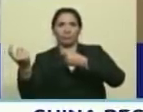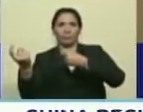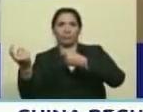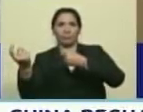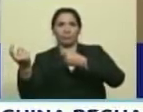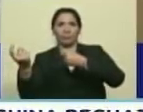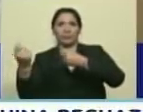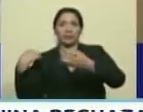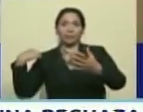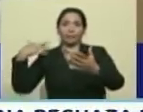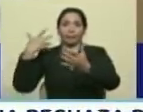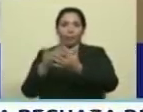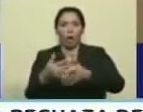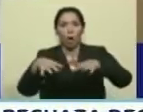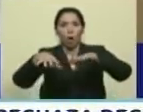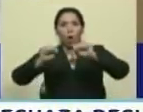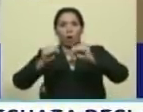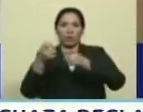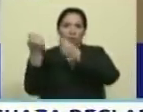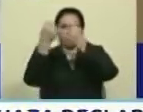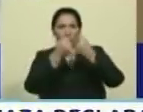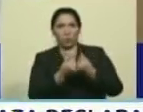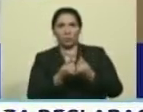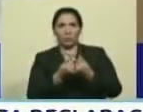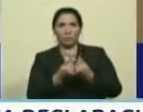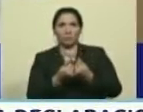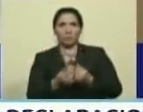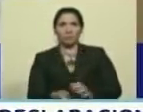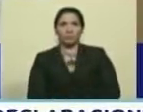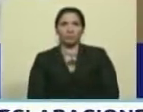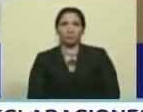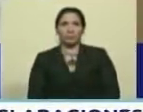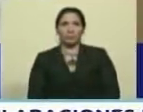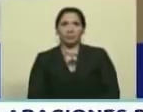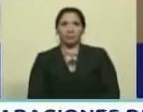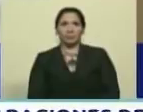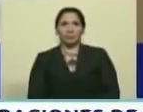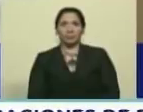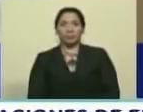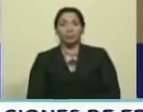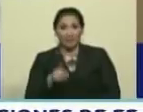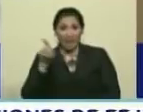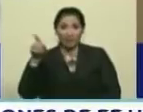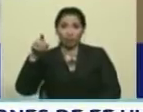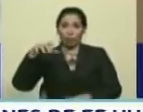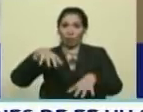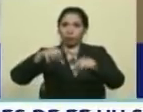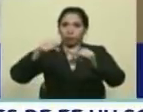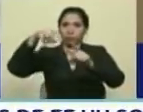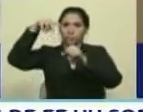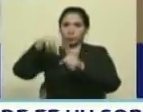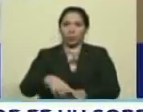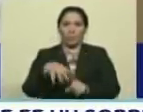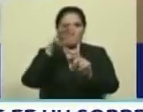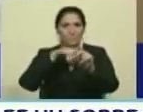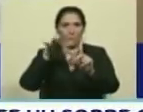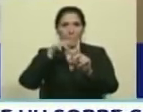heredera del colonialismo económico. Y por eso nos dominan, por eso nos